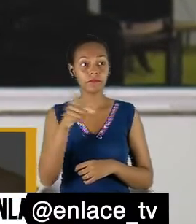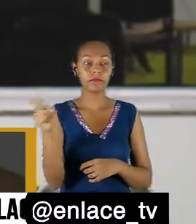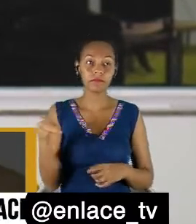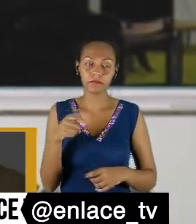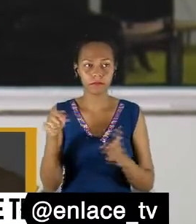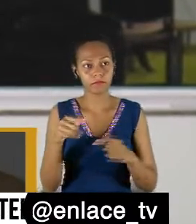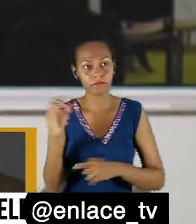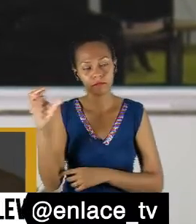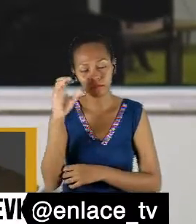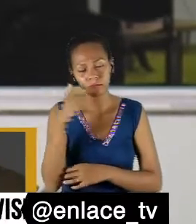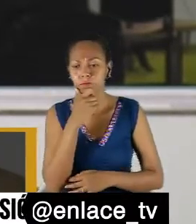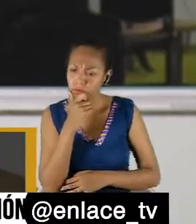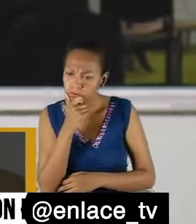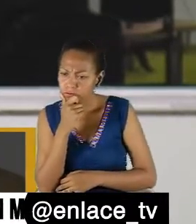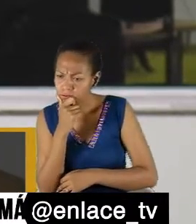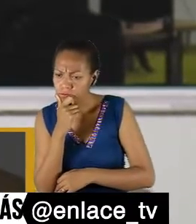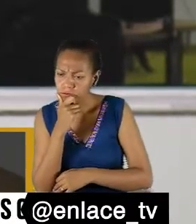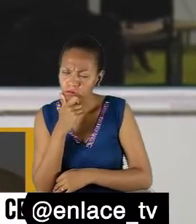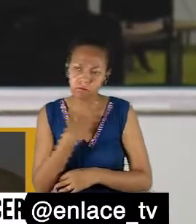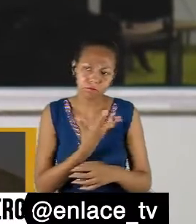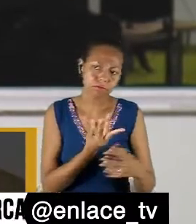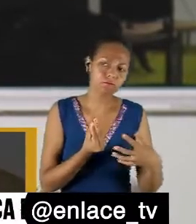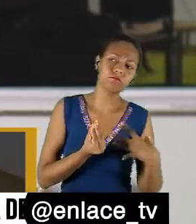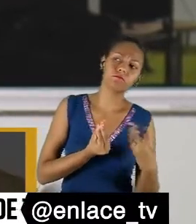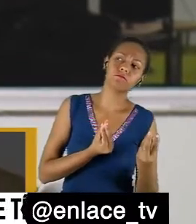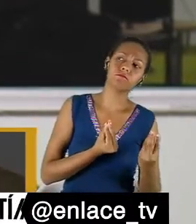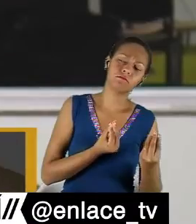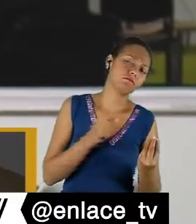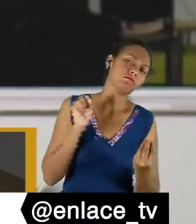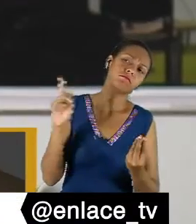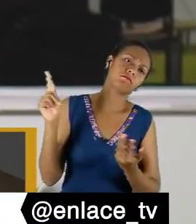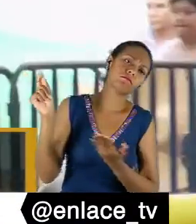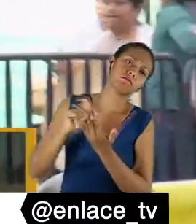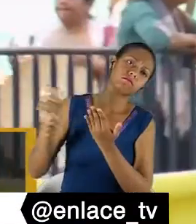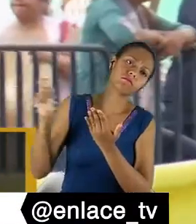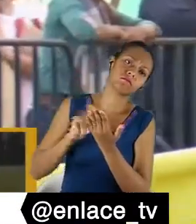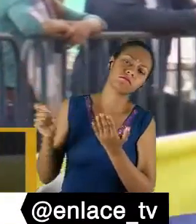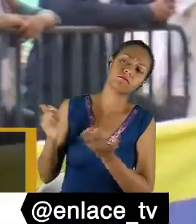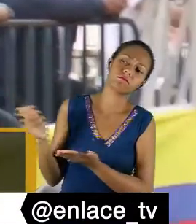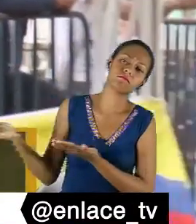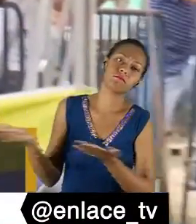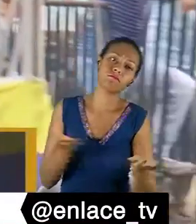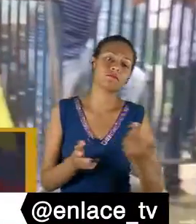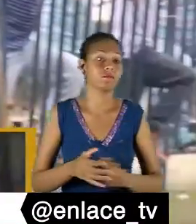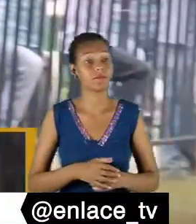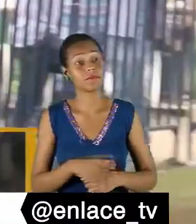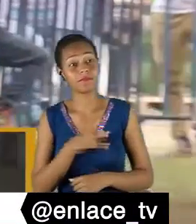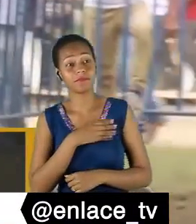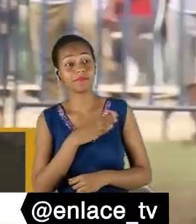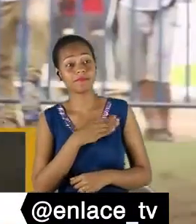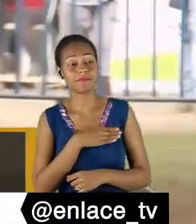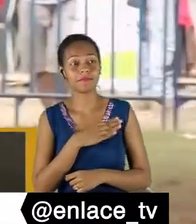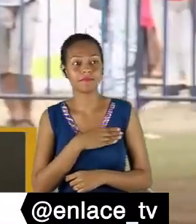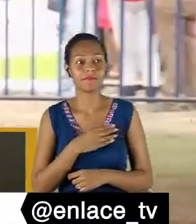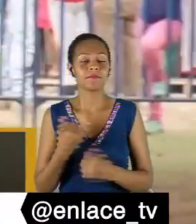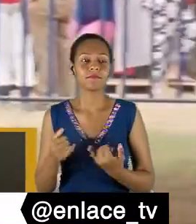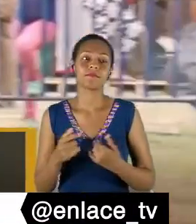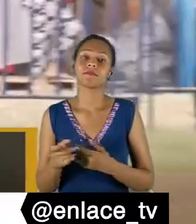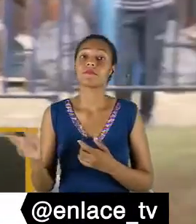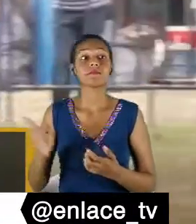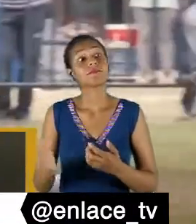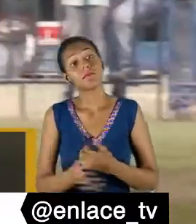CEU, ASOCEU, nos diera el aval para esta primera exposición GIR. Se sigue invitando a la comunidad de la ciudad y zonas aledañas para